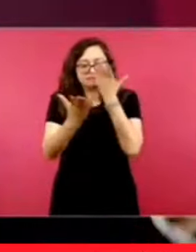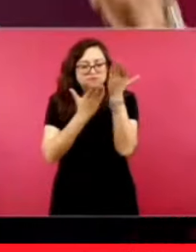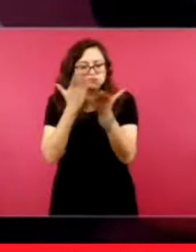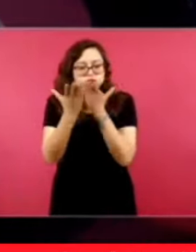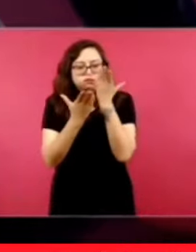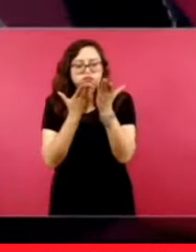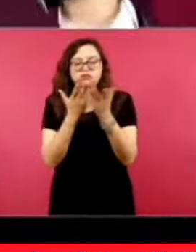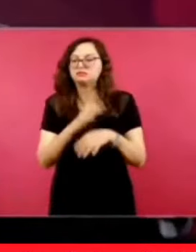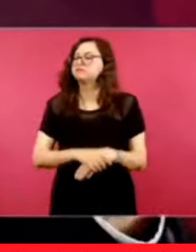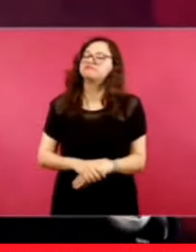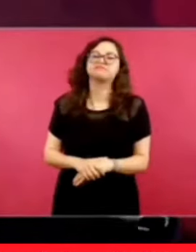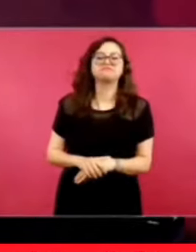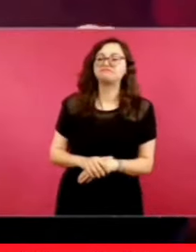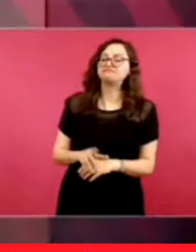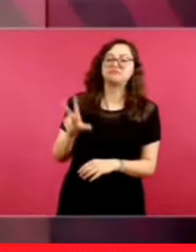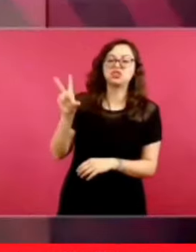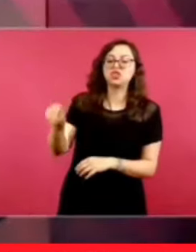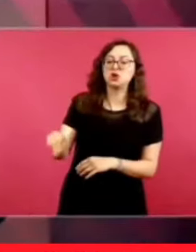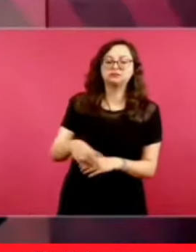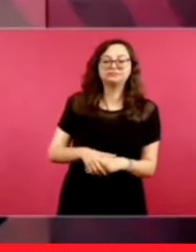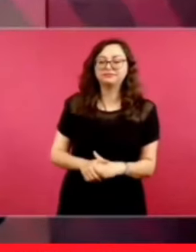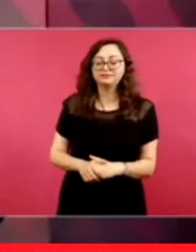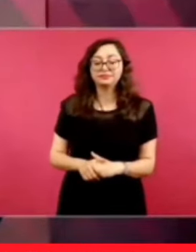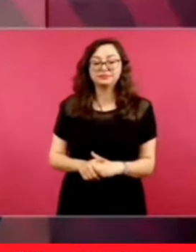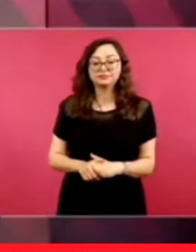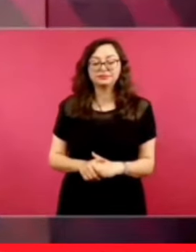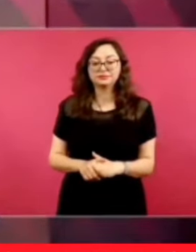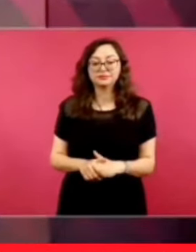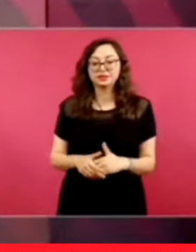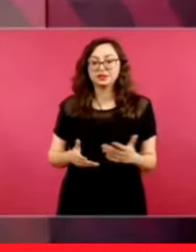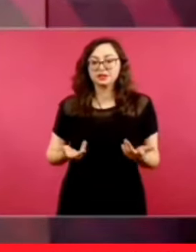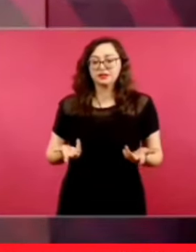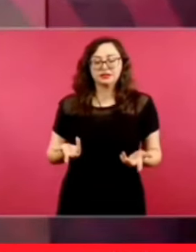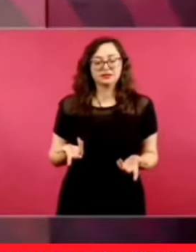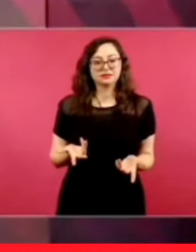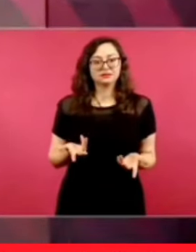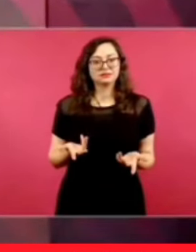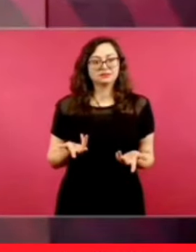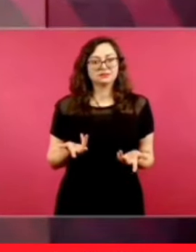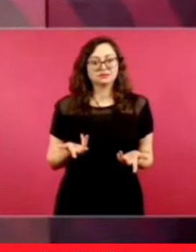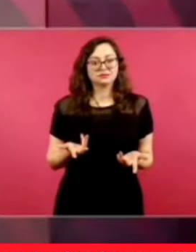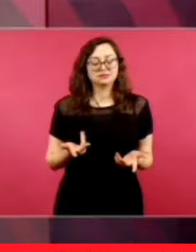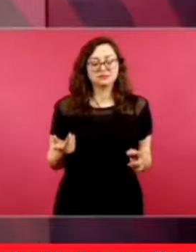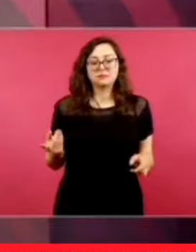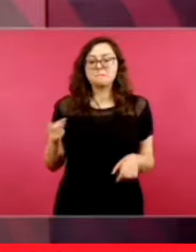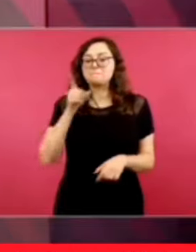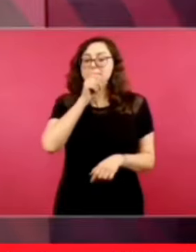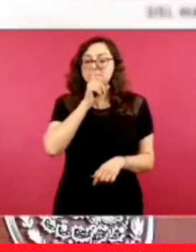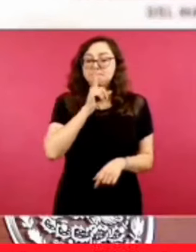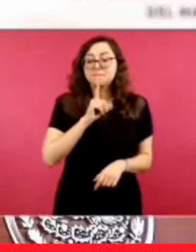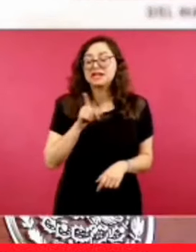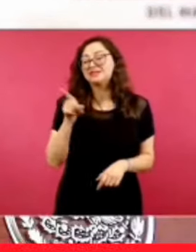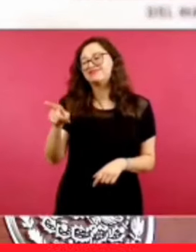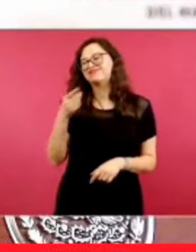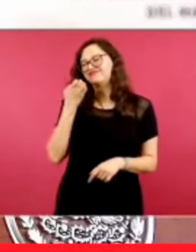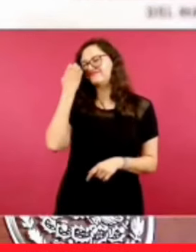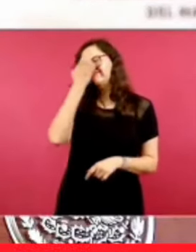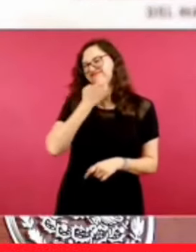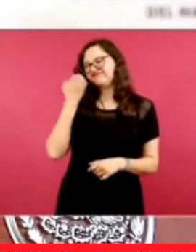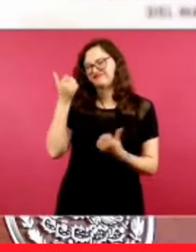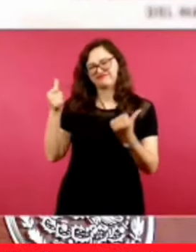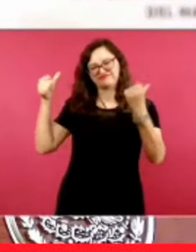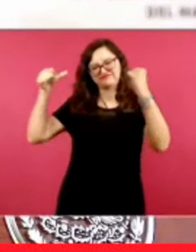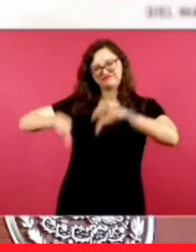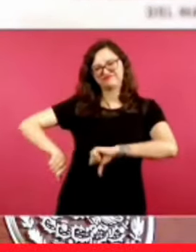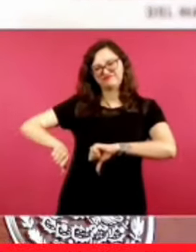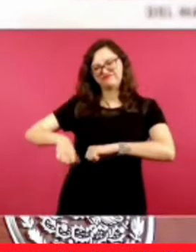eran con el el pretexto de que no pasaban el examen de